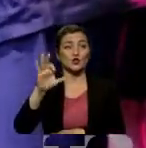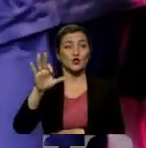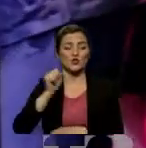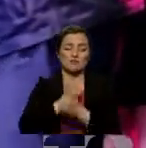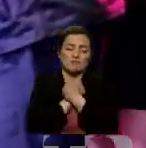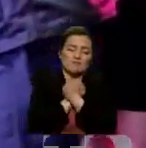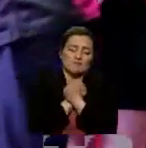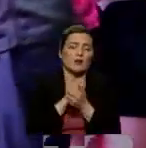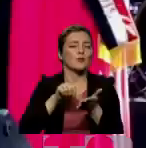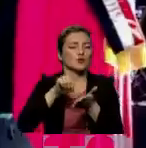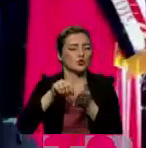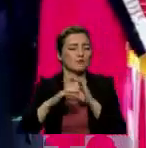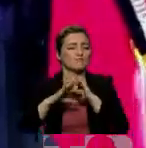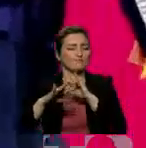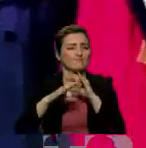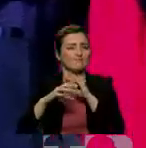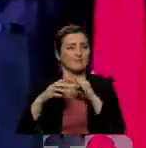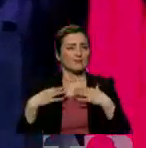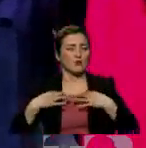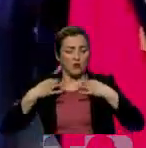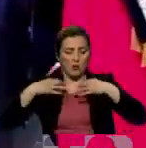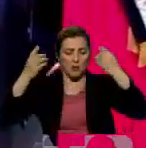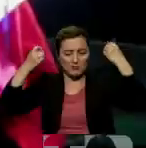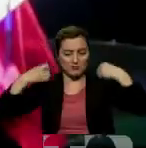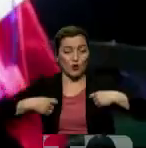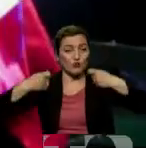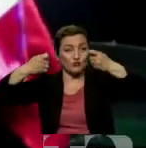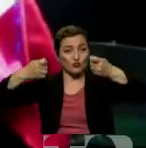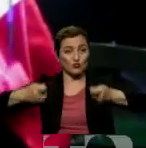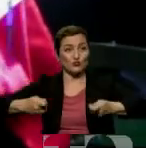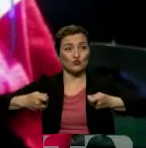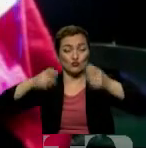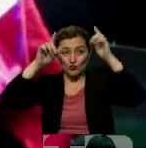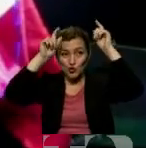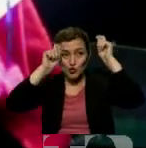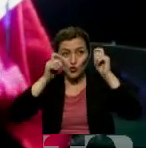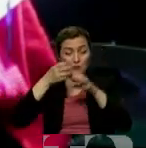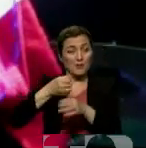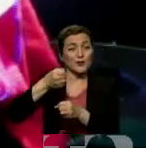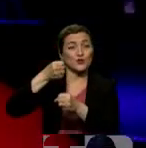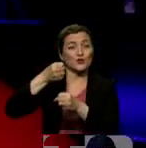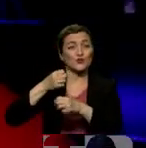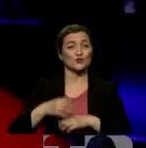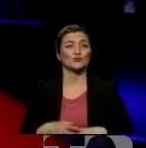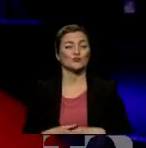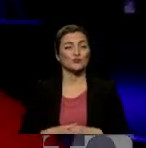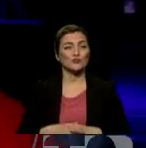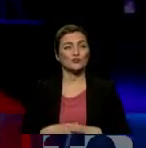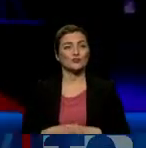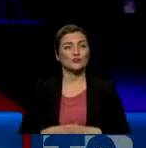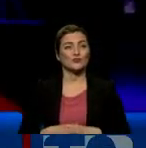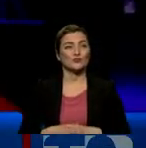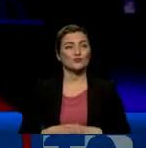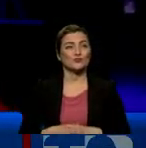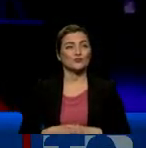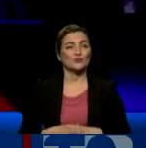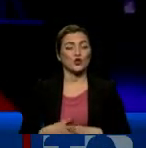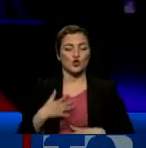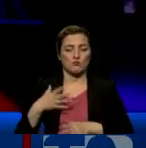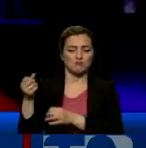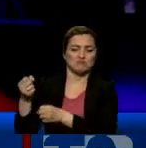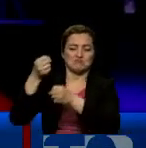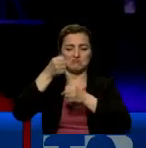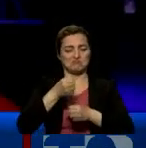la ciudad, a quien se le entregó los atuendos tradicionales como el poncho, sombrero y bastón de mando. Así es, desde hoy estamos armando